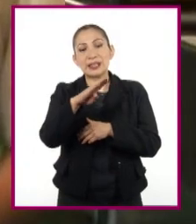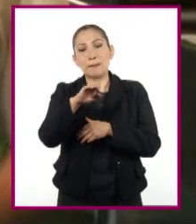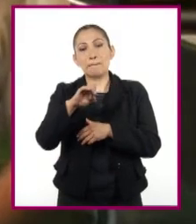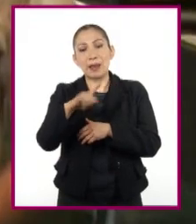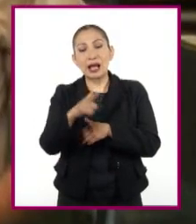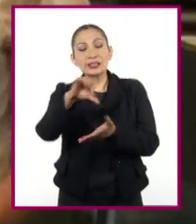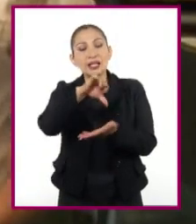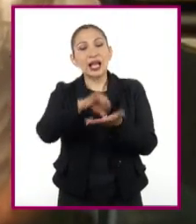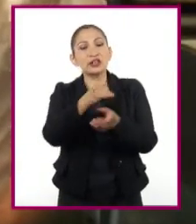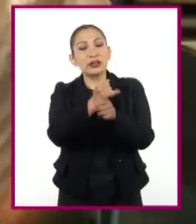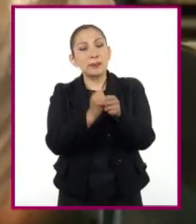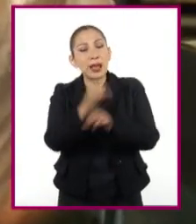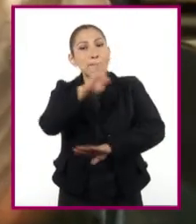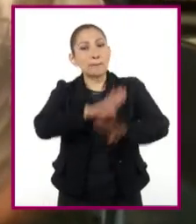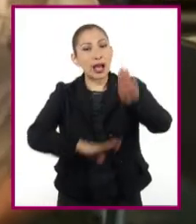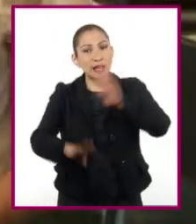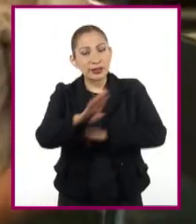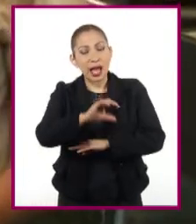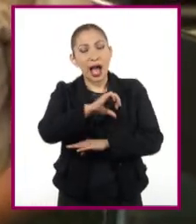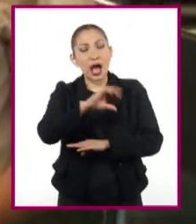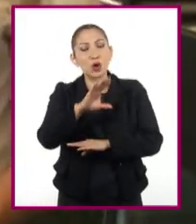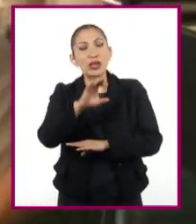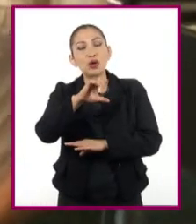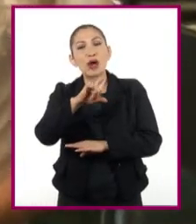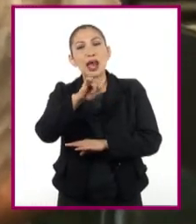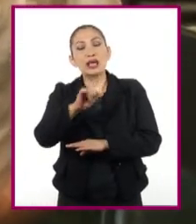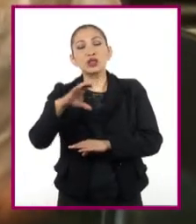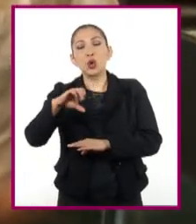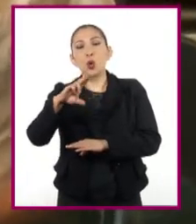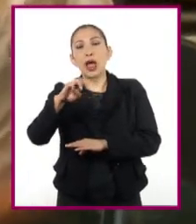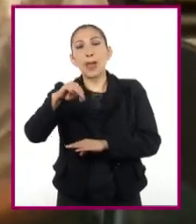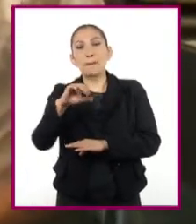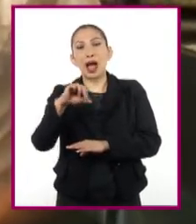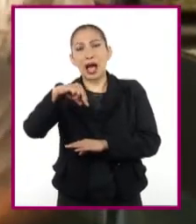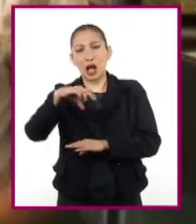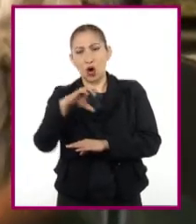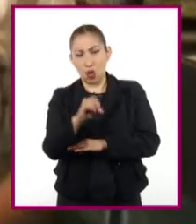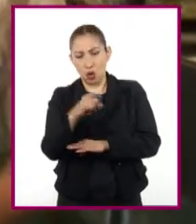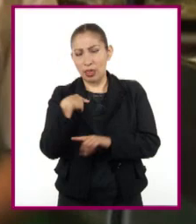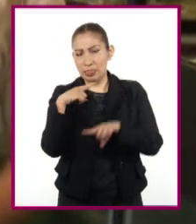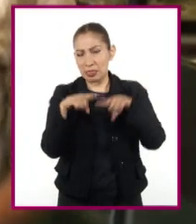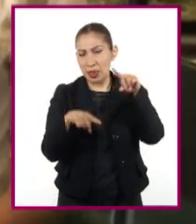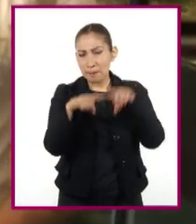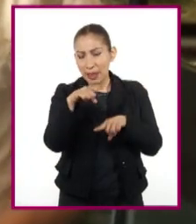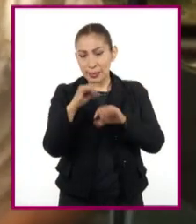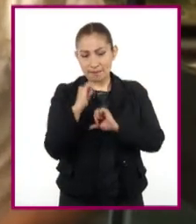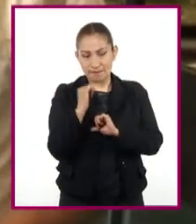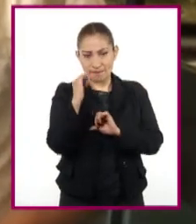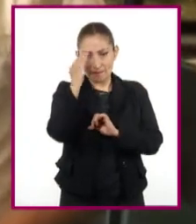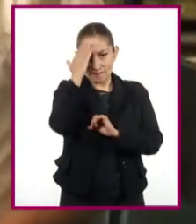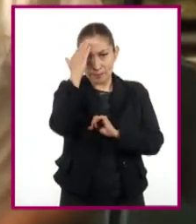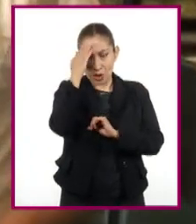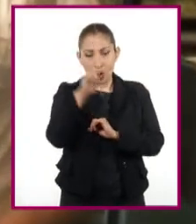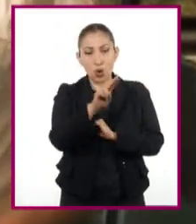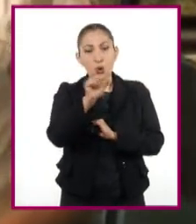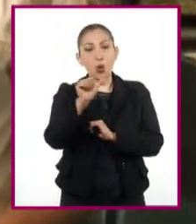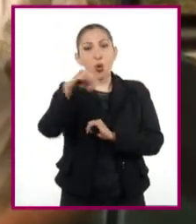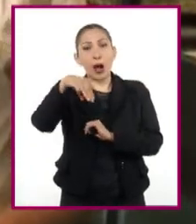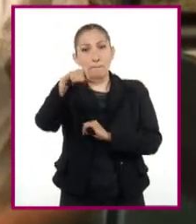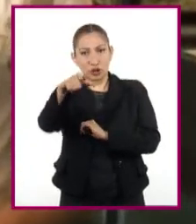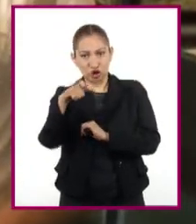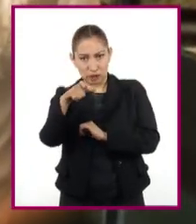el Centro de Investigaciones Biológicas y Acuícolas de Cuemanco, dependiente de la rectoría de la UAM